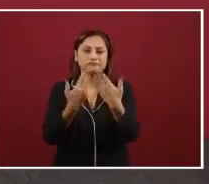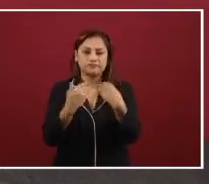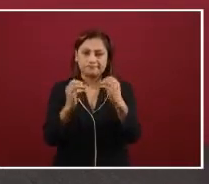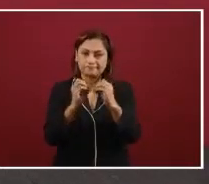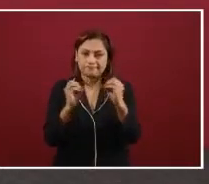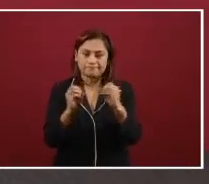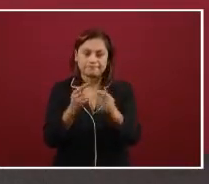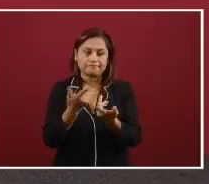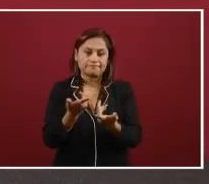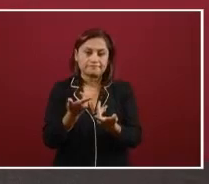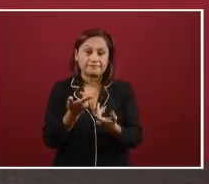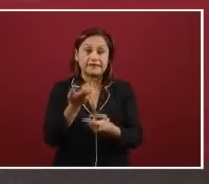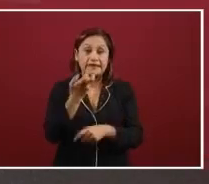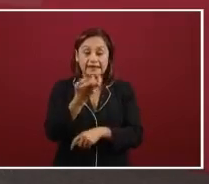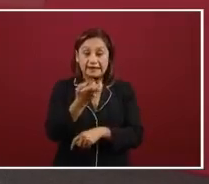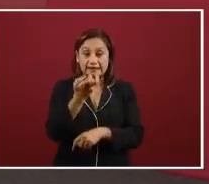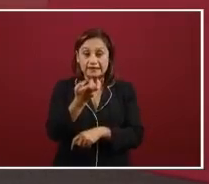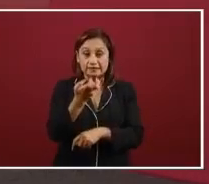para